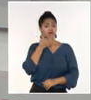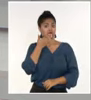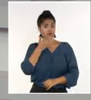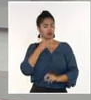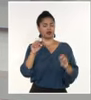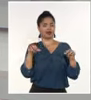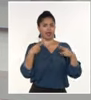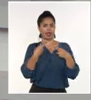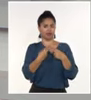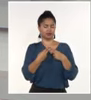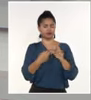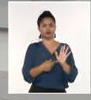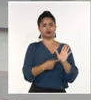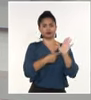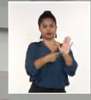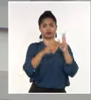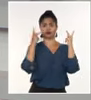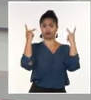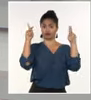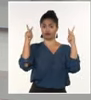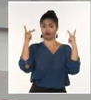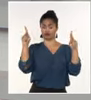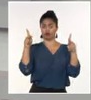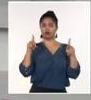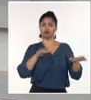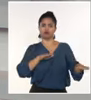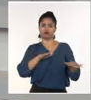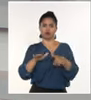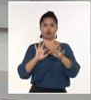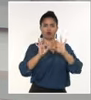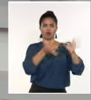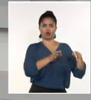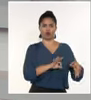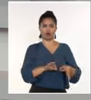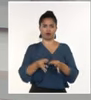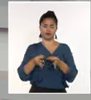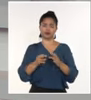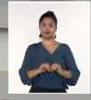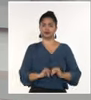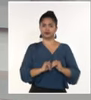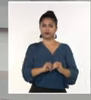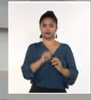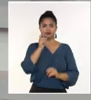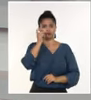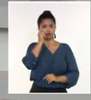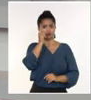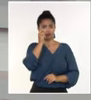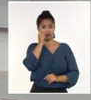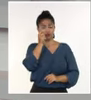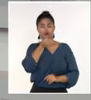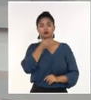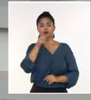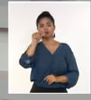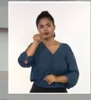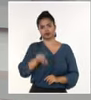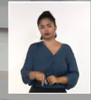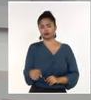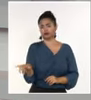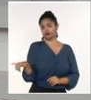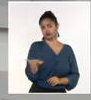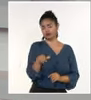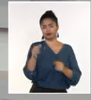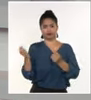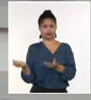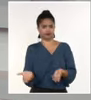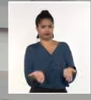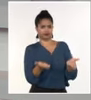que pone en juego valiosos puntos para la clasificación olímpica. Asimismo, nos comenta el colega Víctor Vitaliano Báez que fue igualmente recibida la delegación que